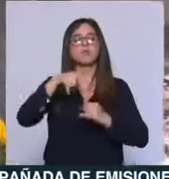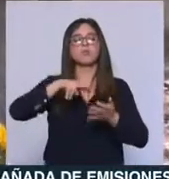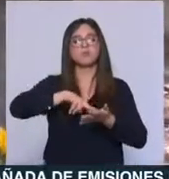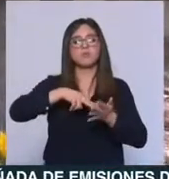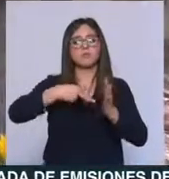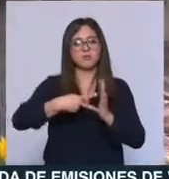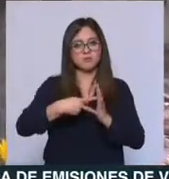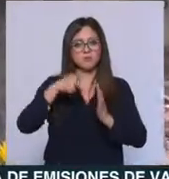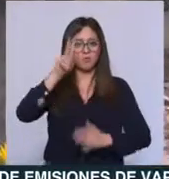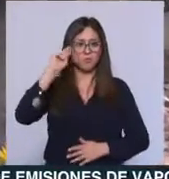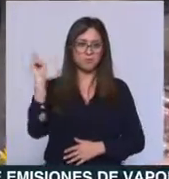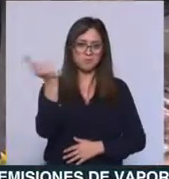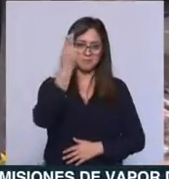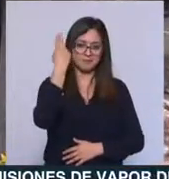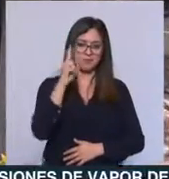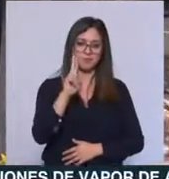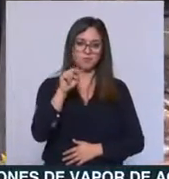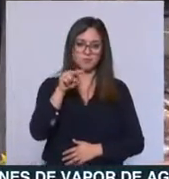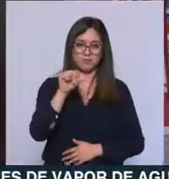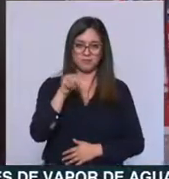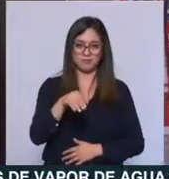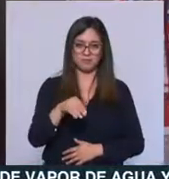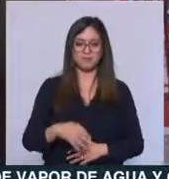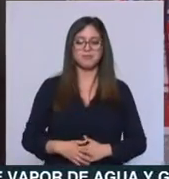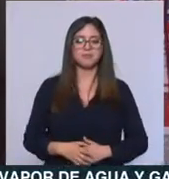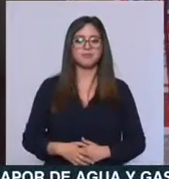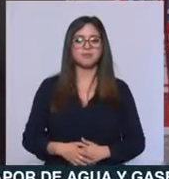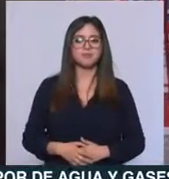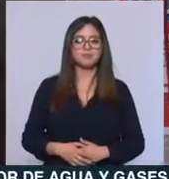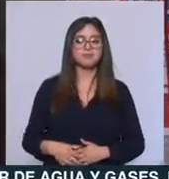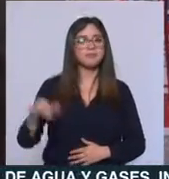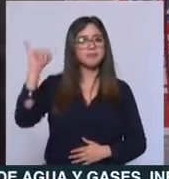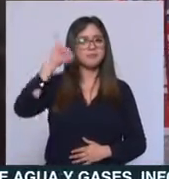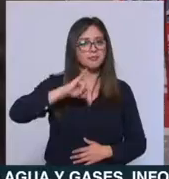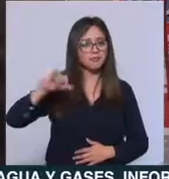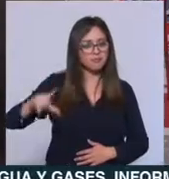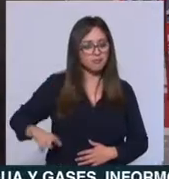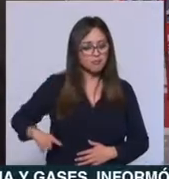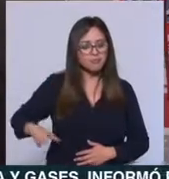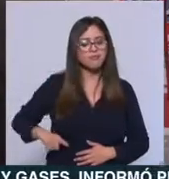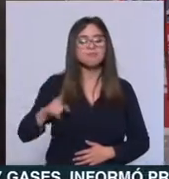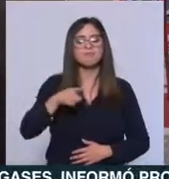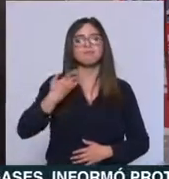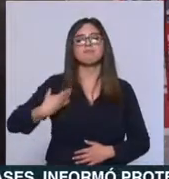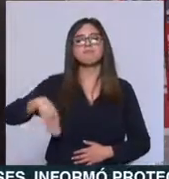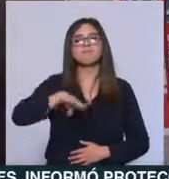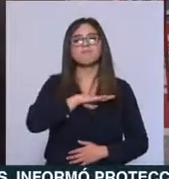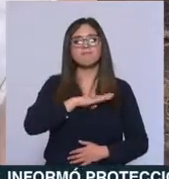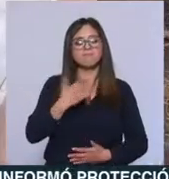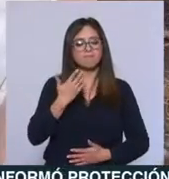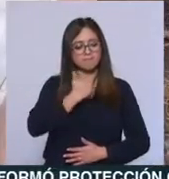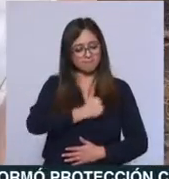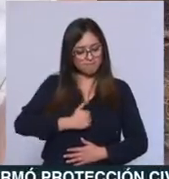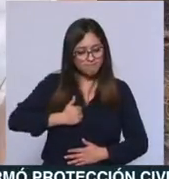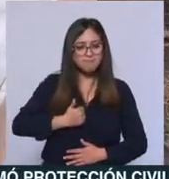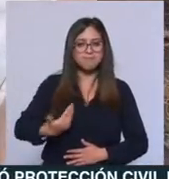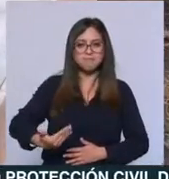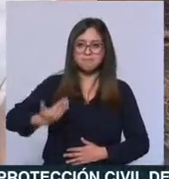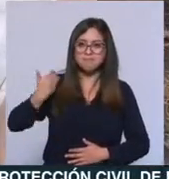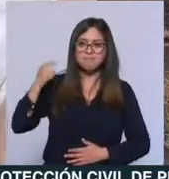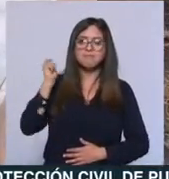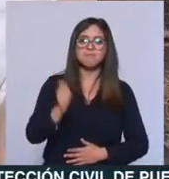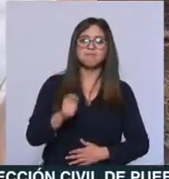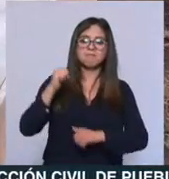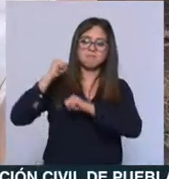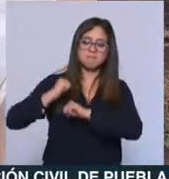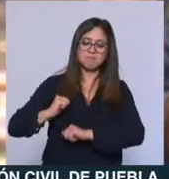de la Universidad Nacional Autónoma de México. La jefa de gobierno lamentó el manejo que en ese entonces dieron las